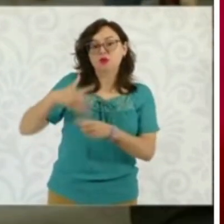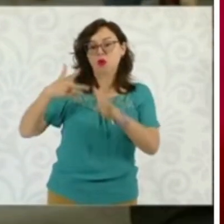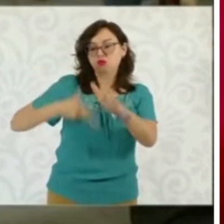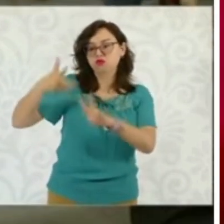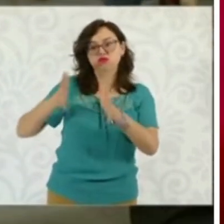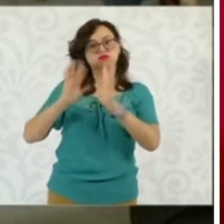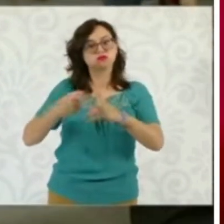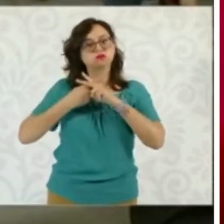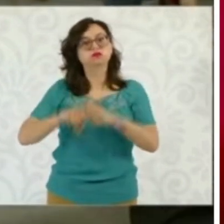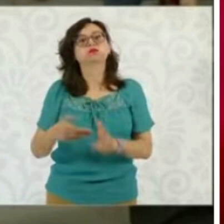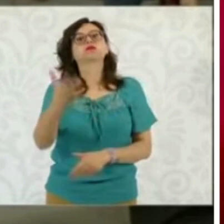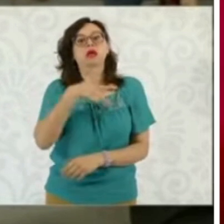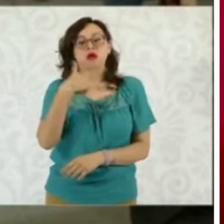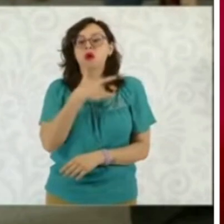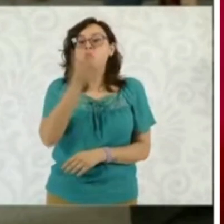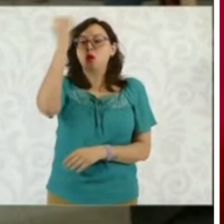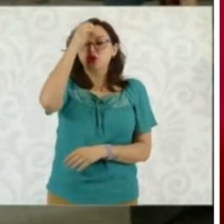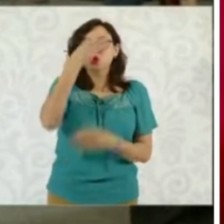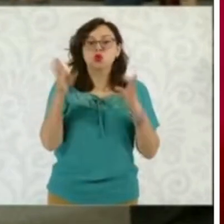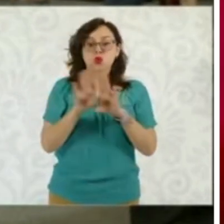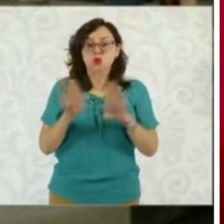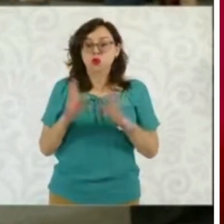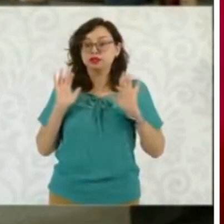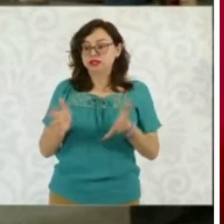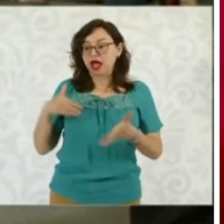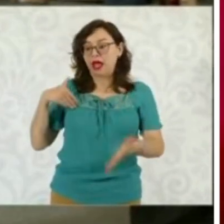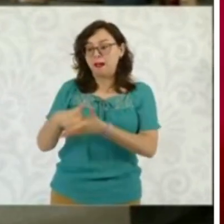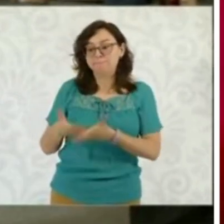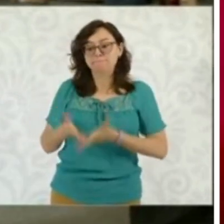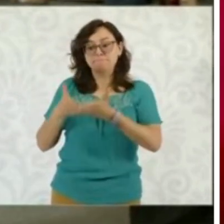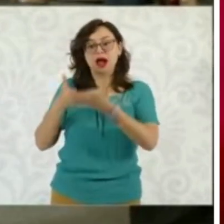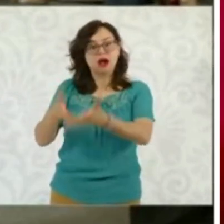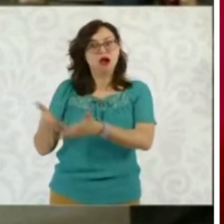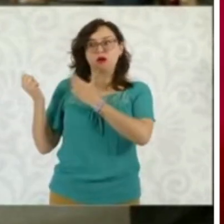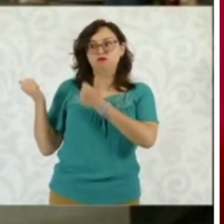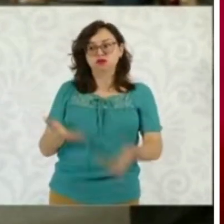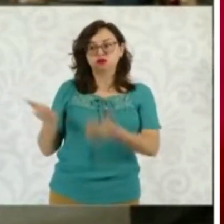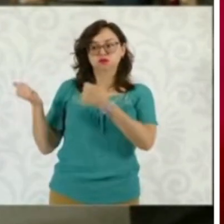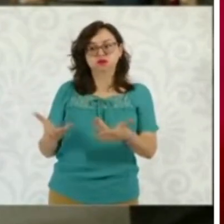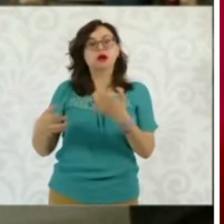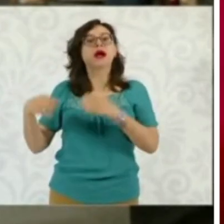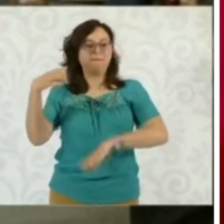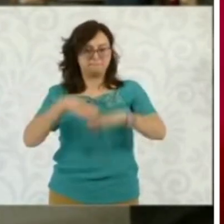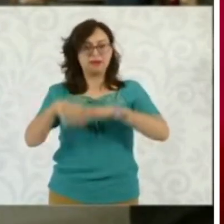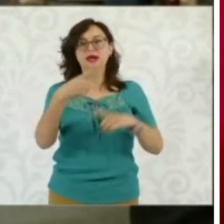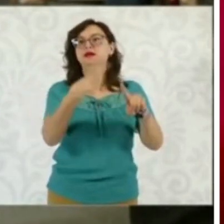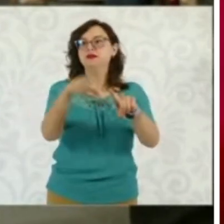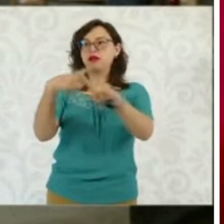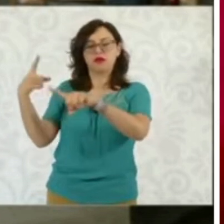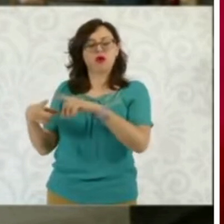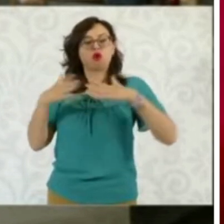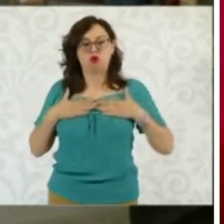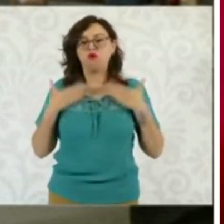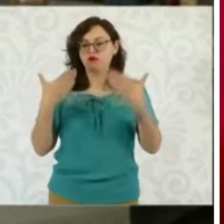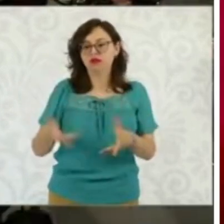opinión al respecto, Presidenta, si se espera más llegadas de buques al puerto de Salina Cruz y cuál sería su llamado a las empresas, a los empresarios, para que confíen